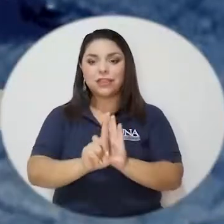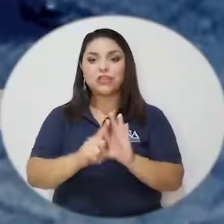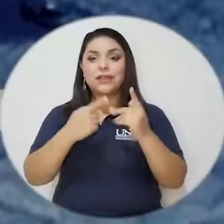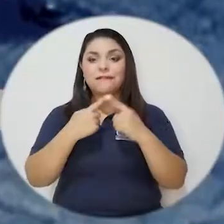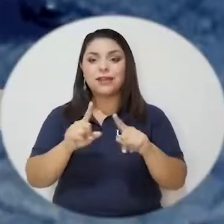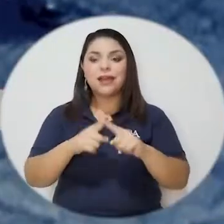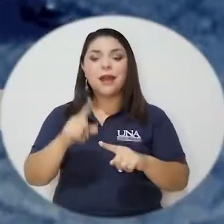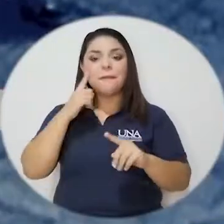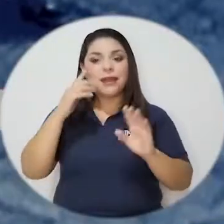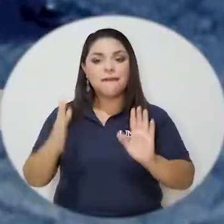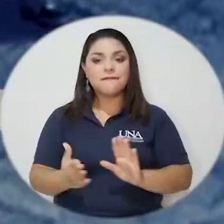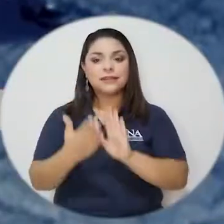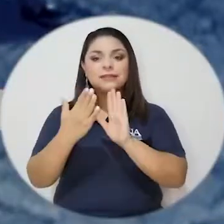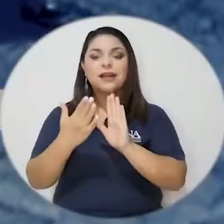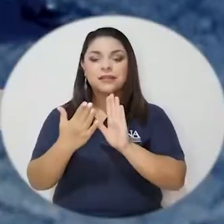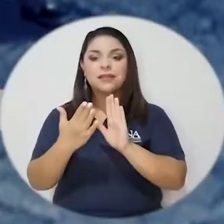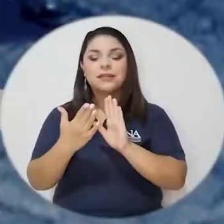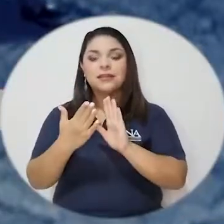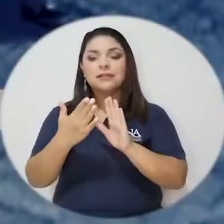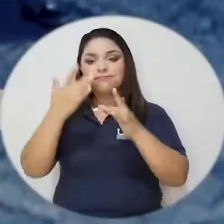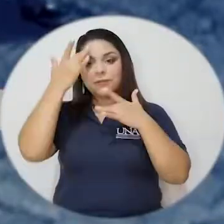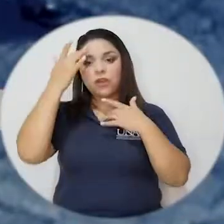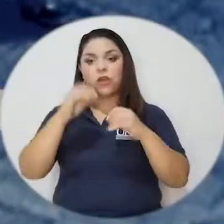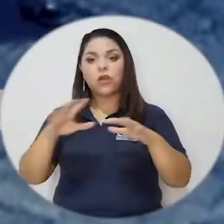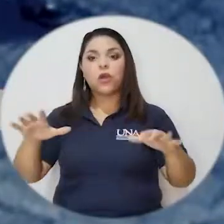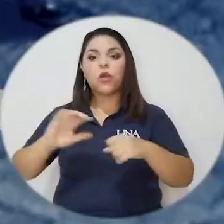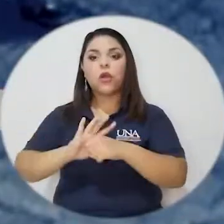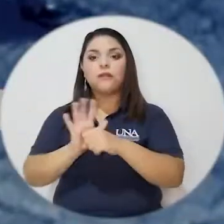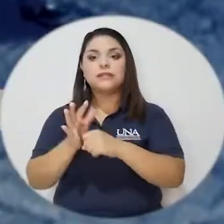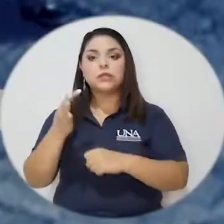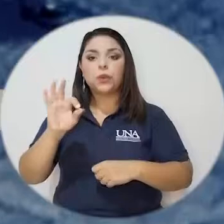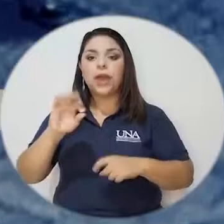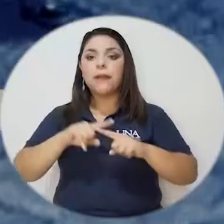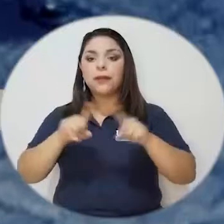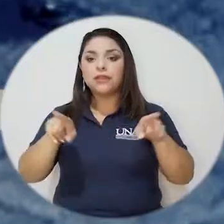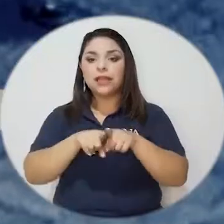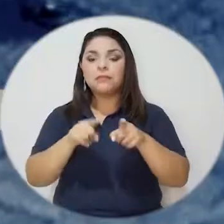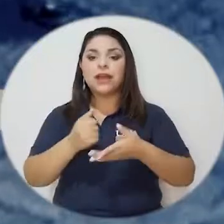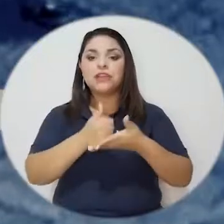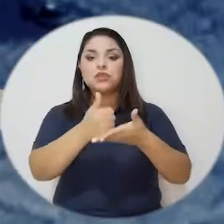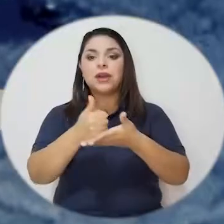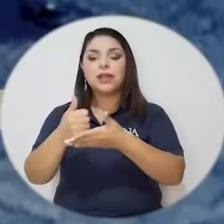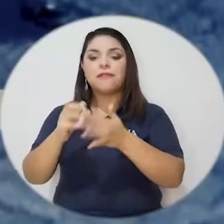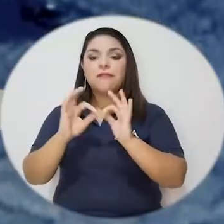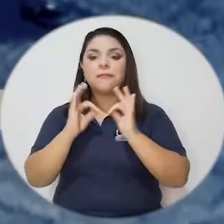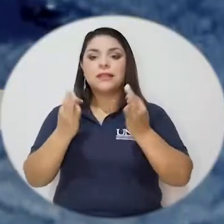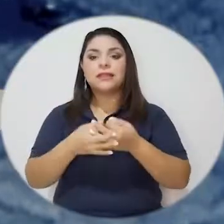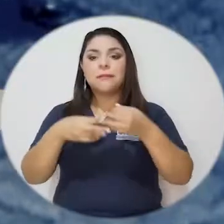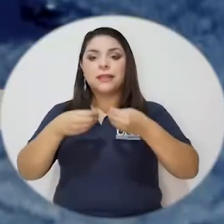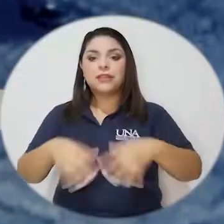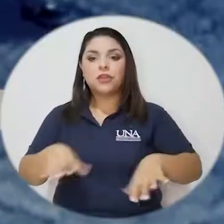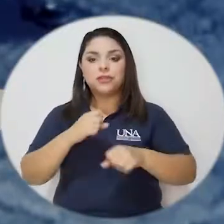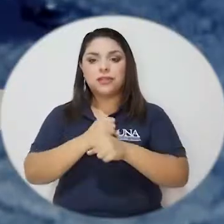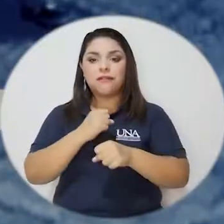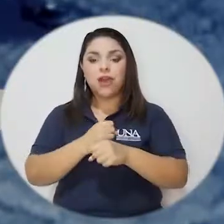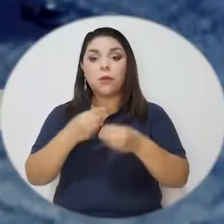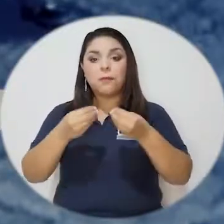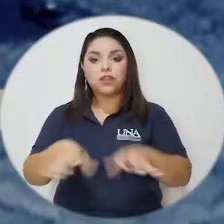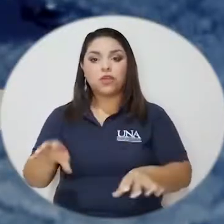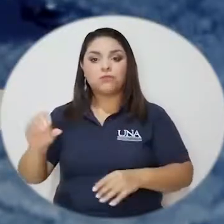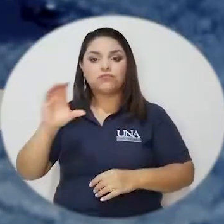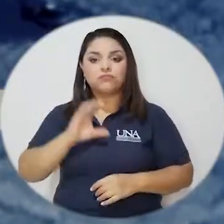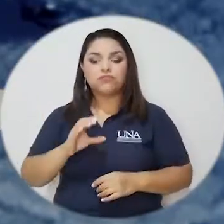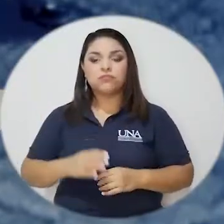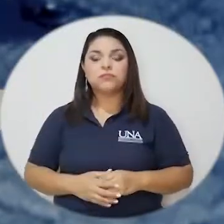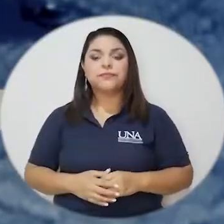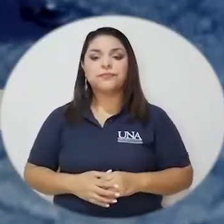para enfrentar la crisis de la COVID-19, pero sobre todo para ayudar a las familias que perdieron sus trabajos y sus fuentes de ingreso.